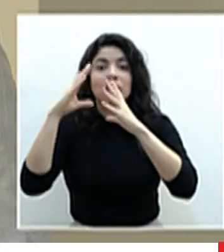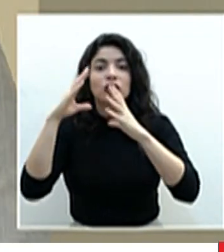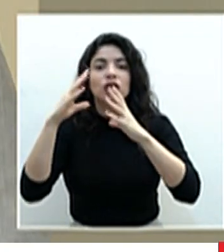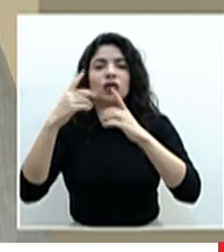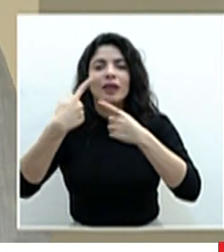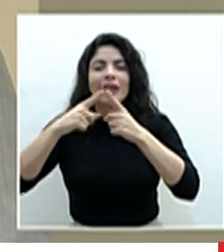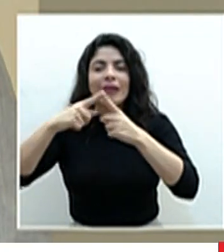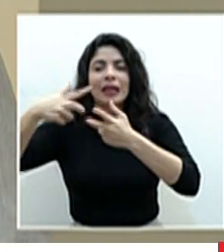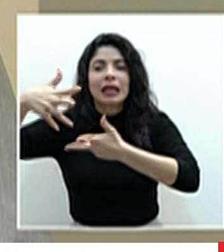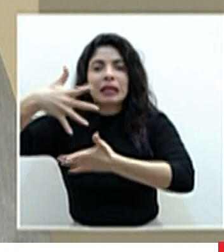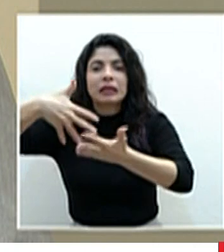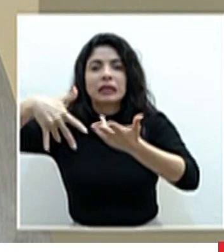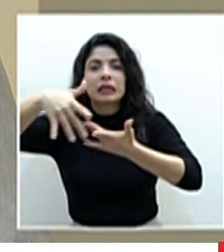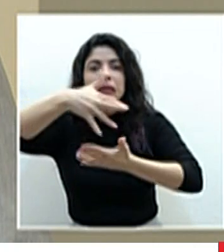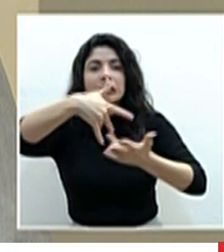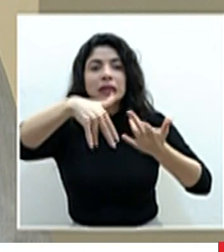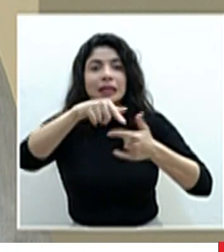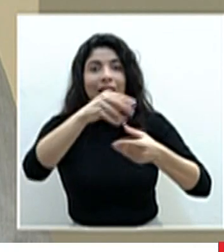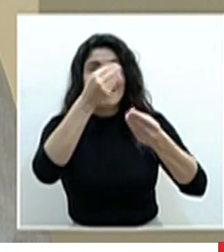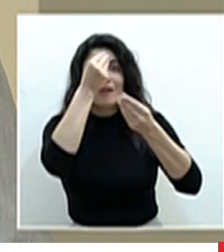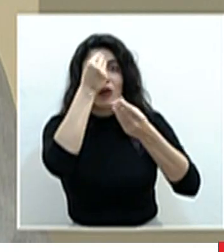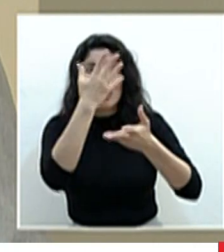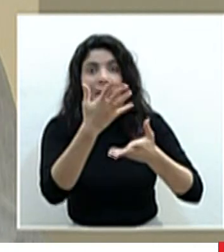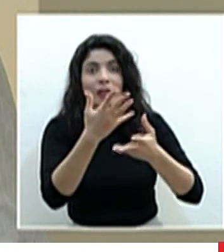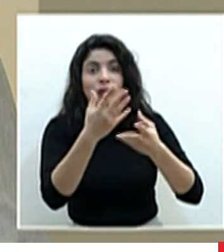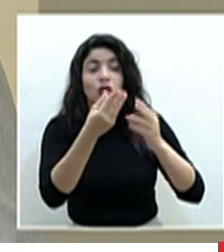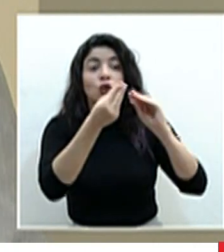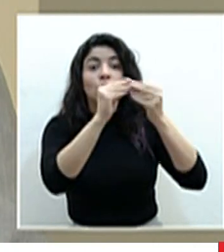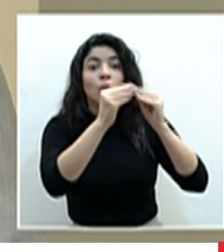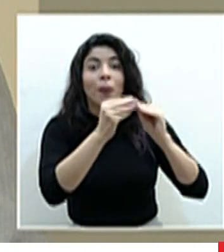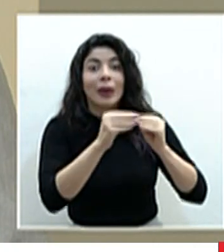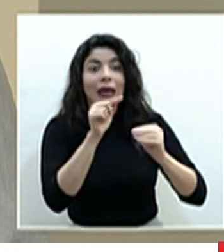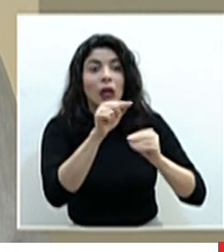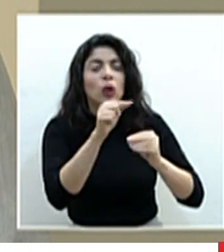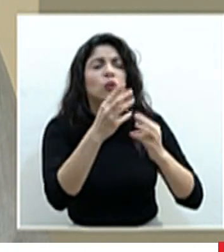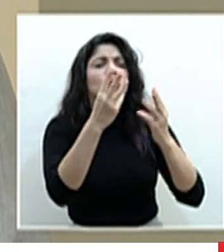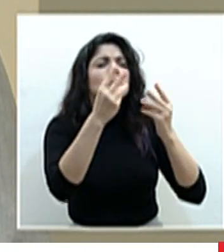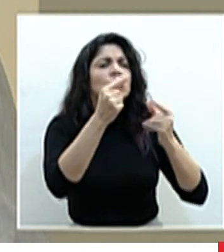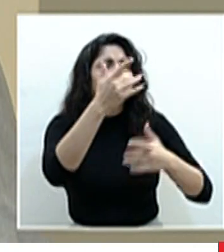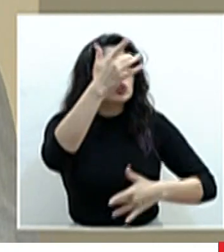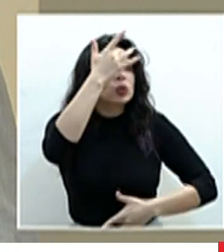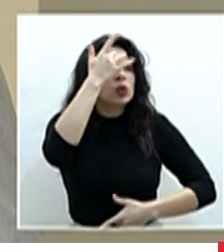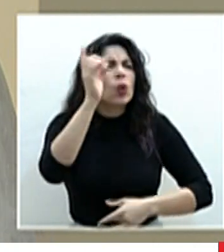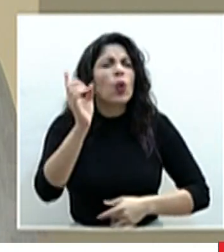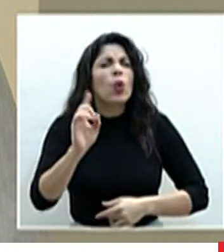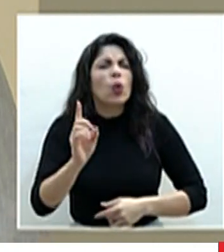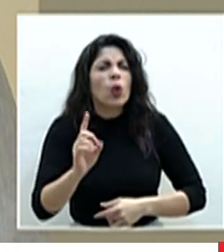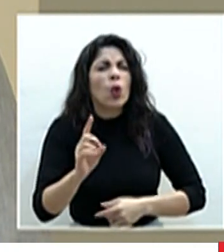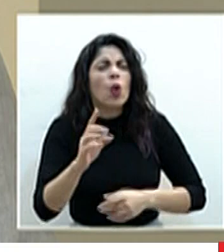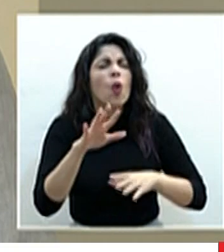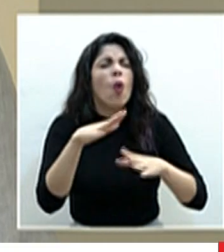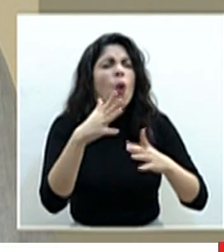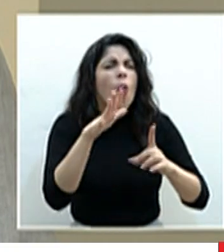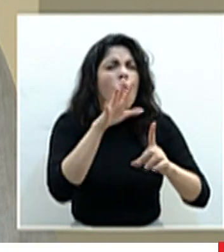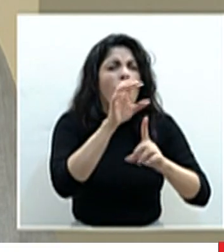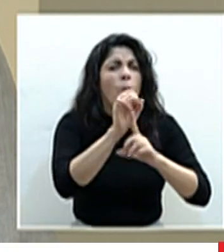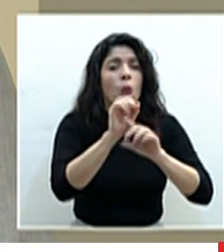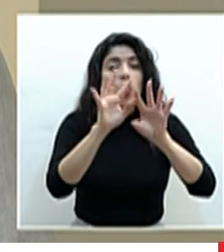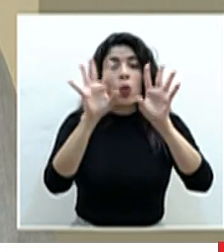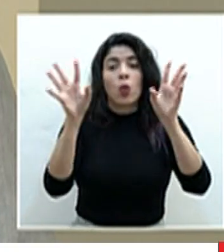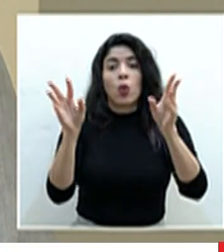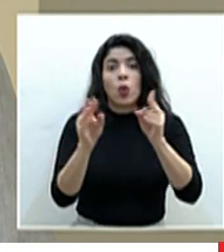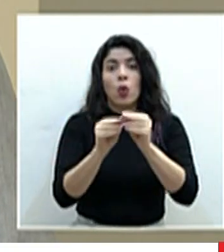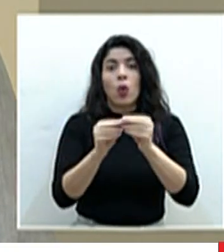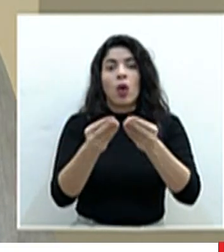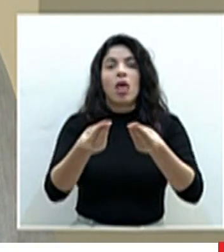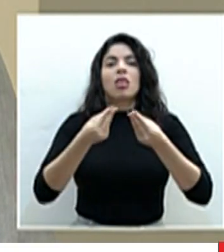son las dinámicas que rodean la información cuantitativa, que es justamente cuántos casos, en dónde están, cómo se captaron. Eso es lo que